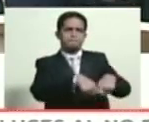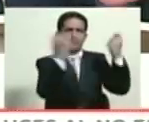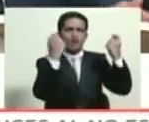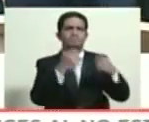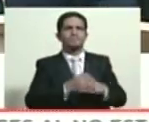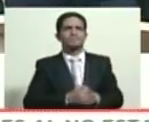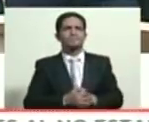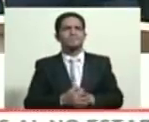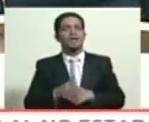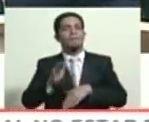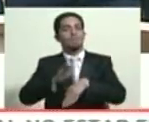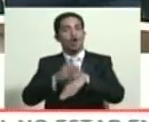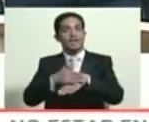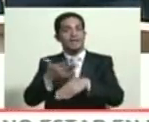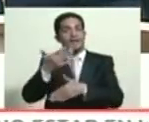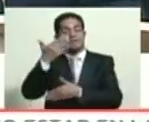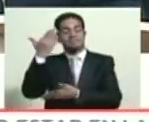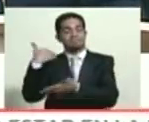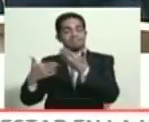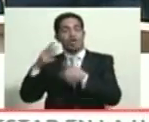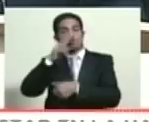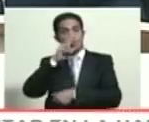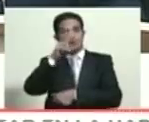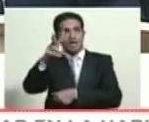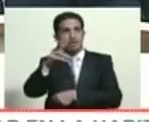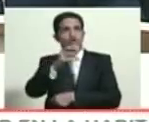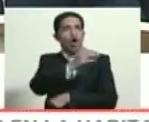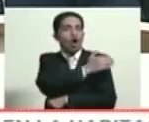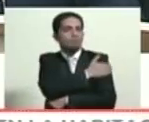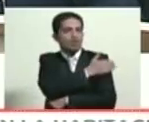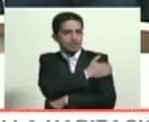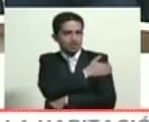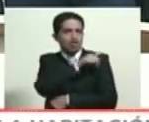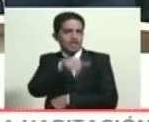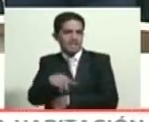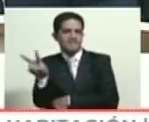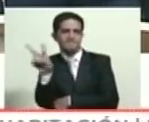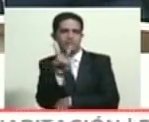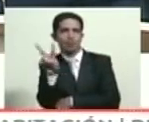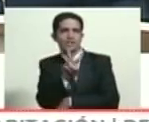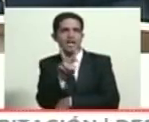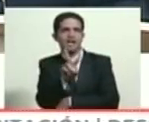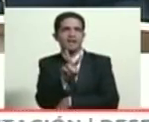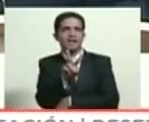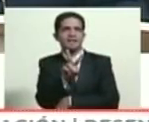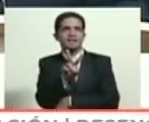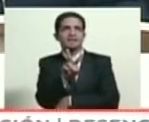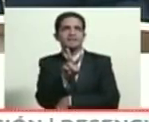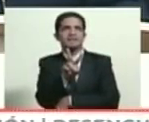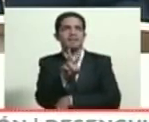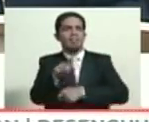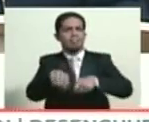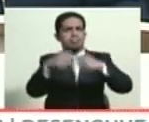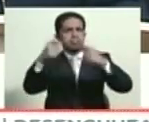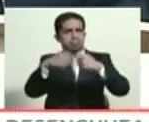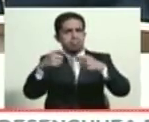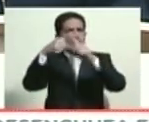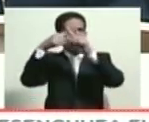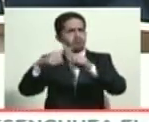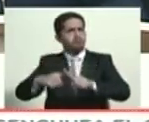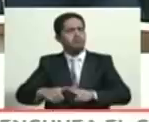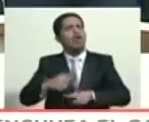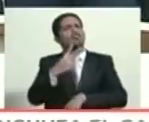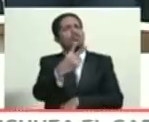largo de los últimos 2 años la oposición fascista venezolana ha perpetrado más de 250